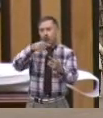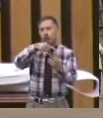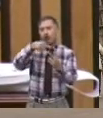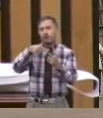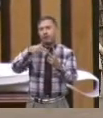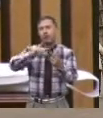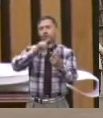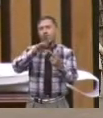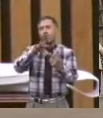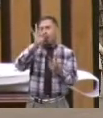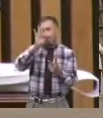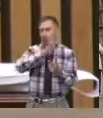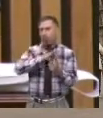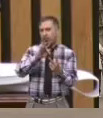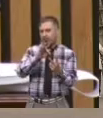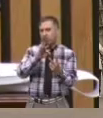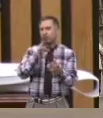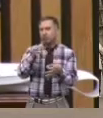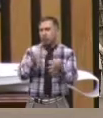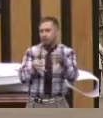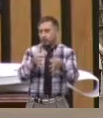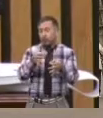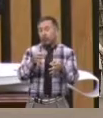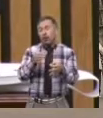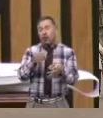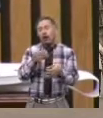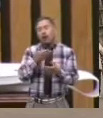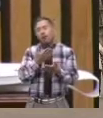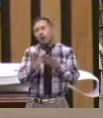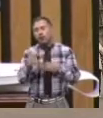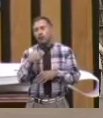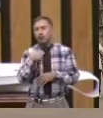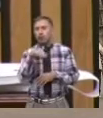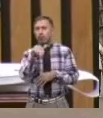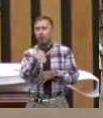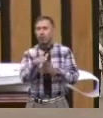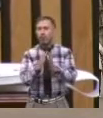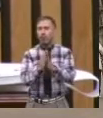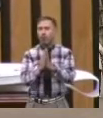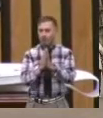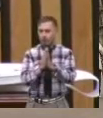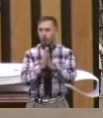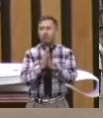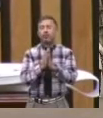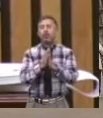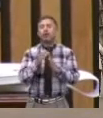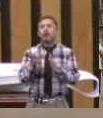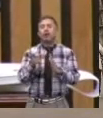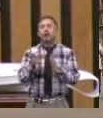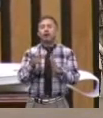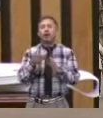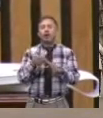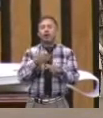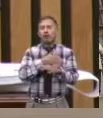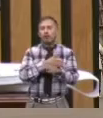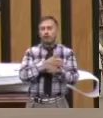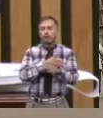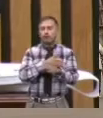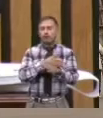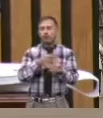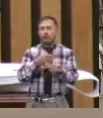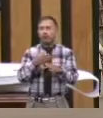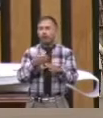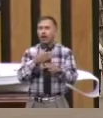jurídicas. Y también pido sea considerado que sean homologados los montos de la sesión del caso